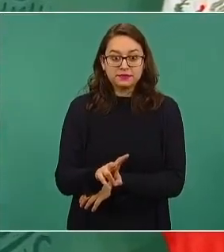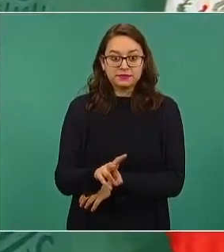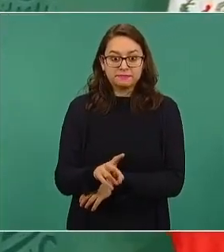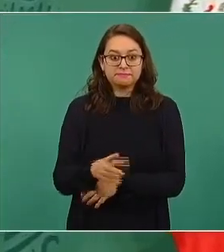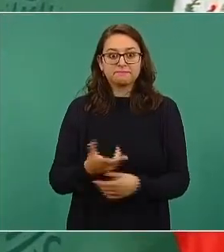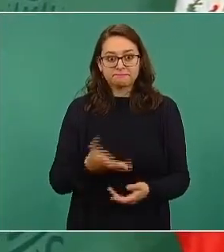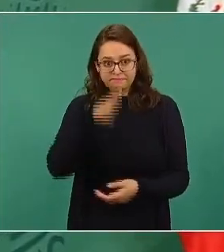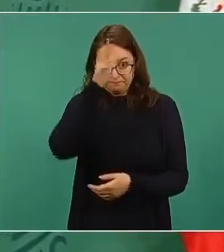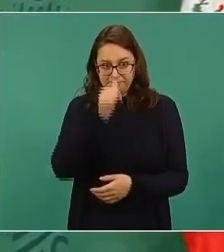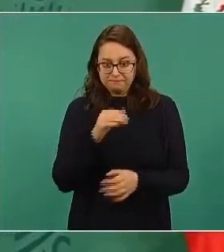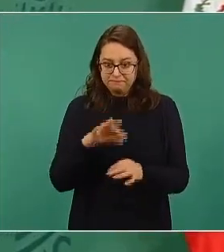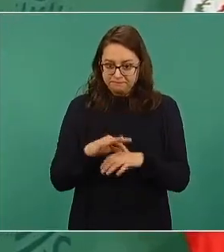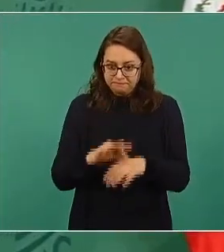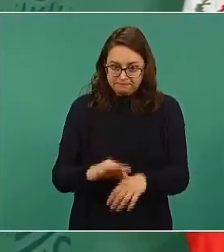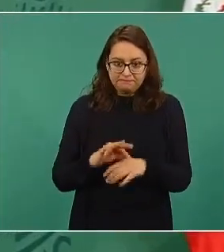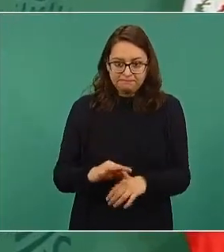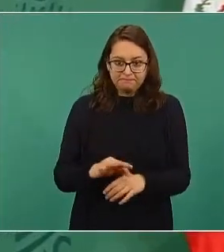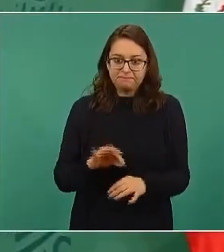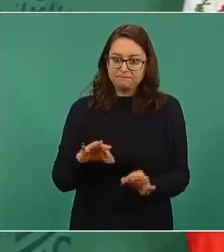esos acuerdos.